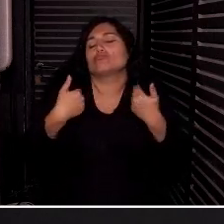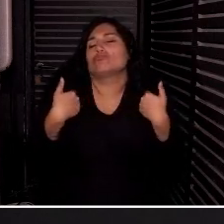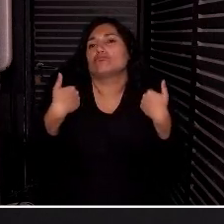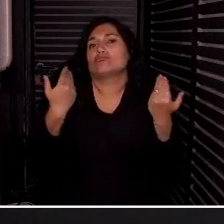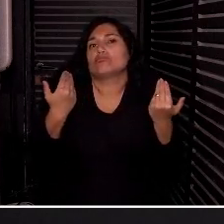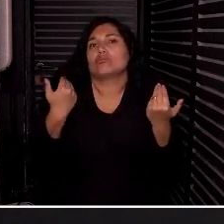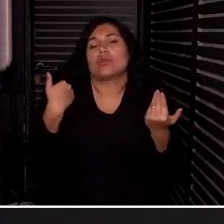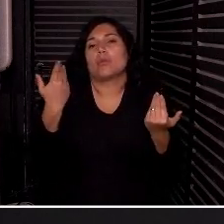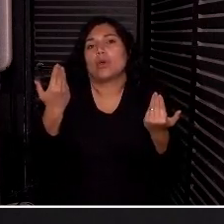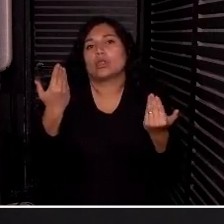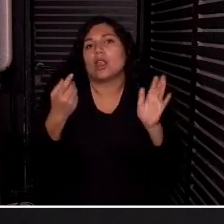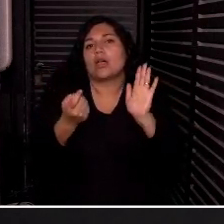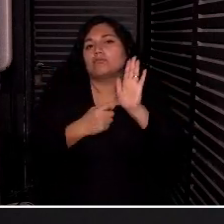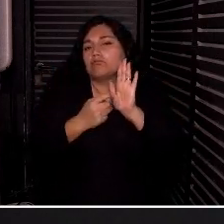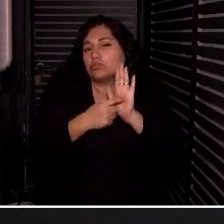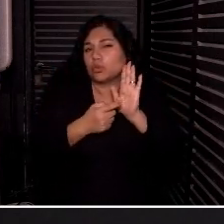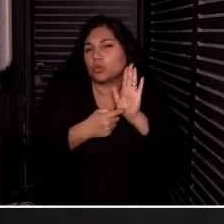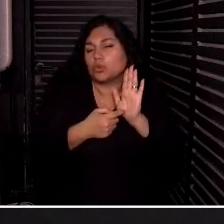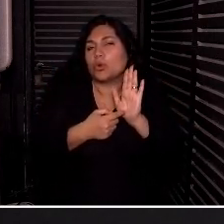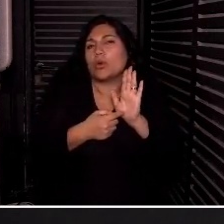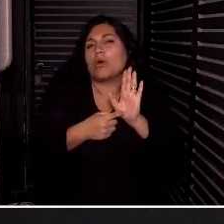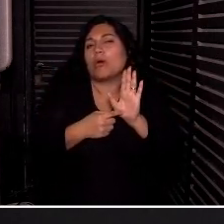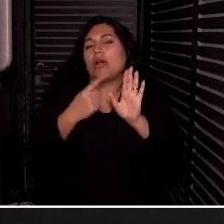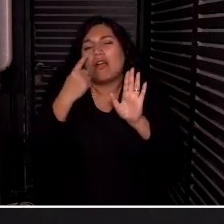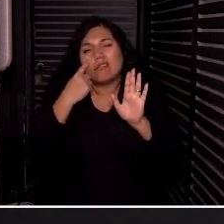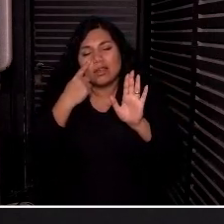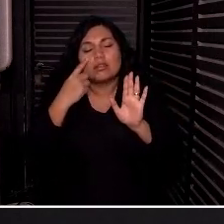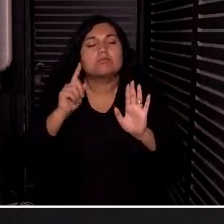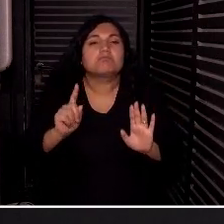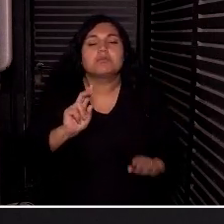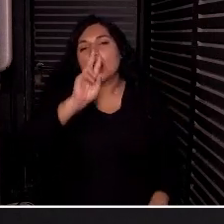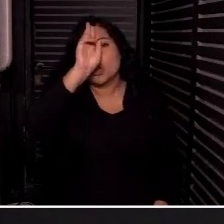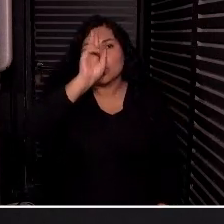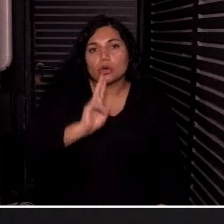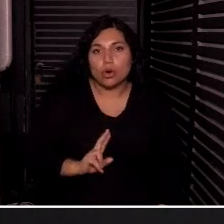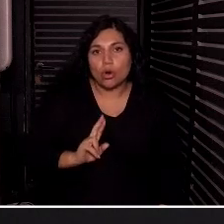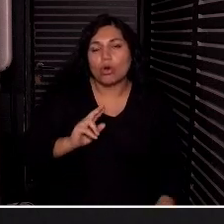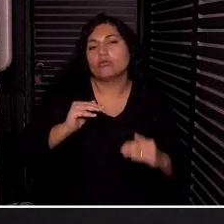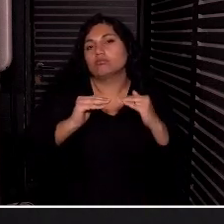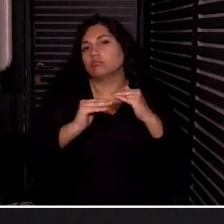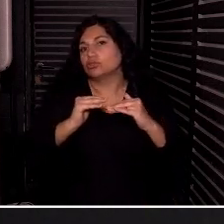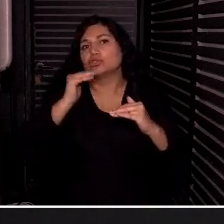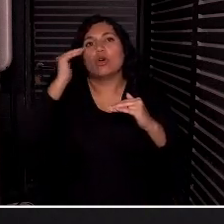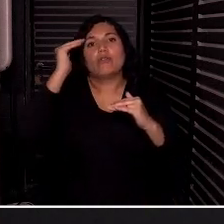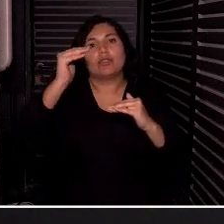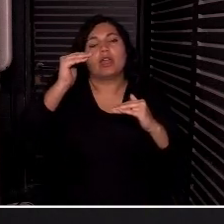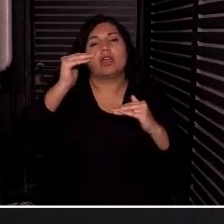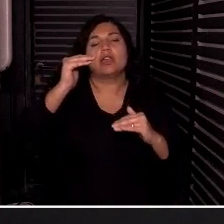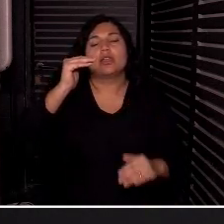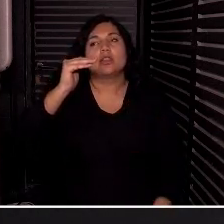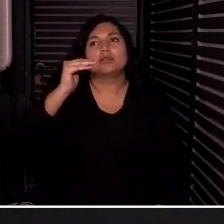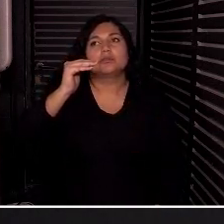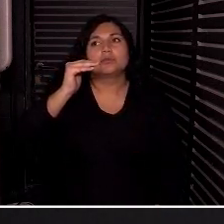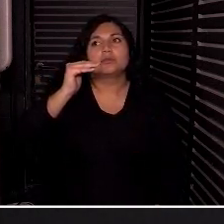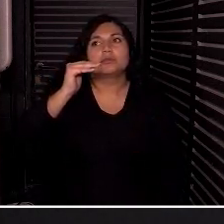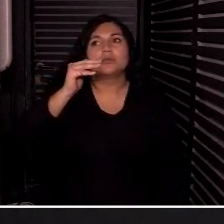mide o no te mide en esos sectores hay un rol que está por sobre la el retorno económico que